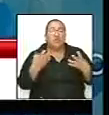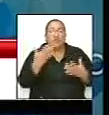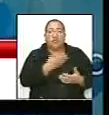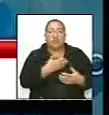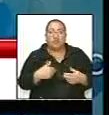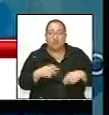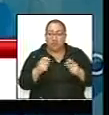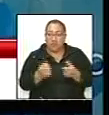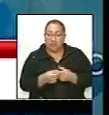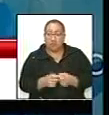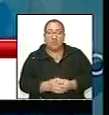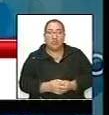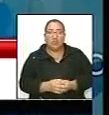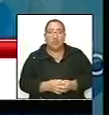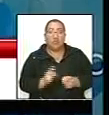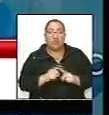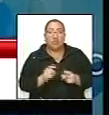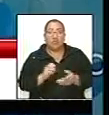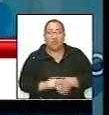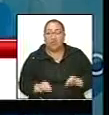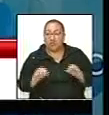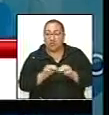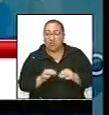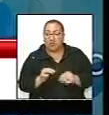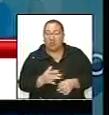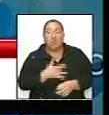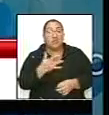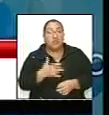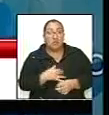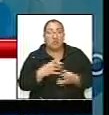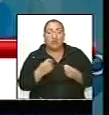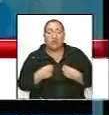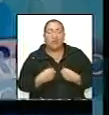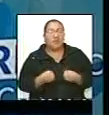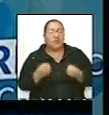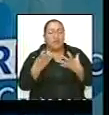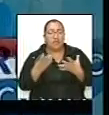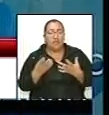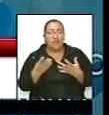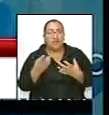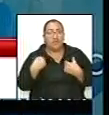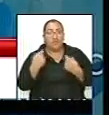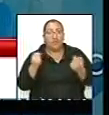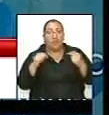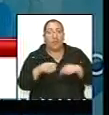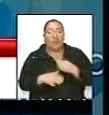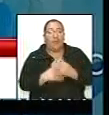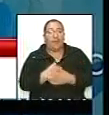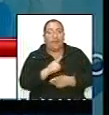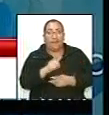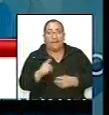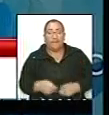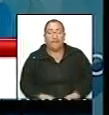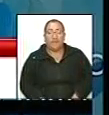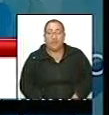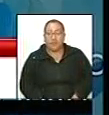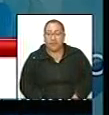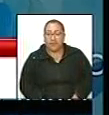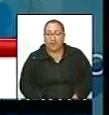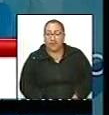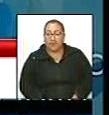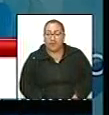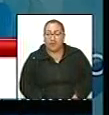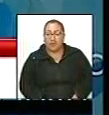esta comisión, pero sobre todo me siento muy feliz de la presencia de todos y cada uno de ustedes,